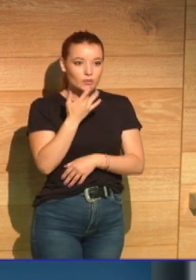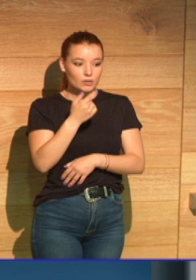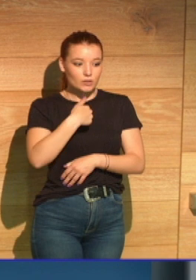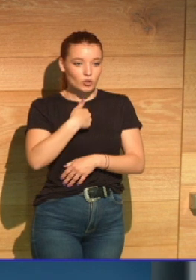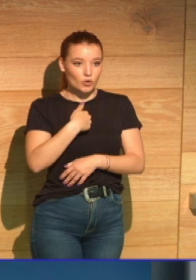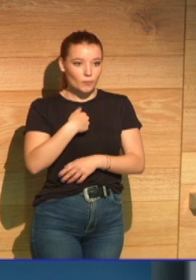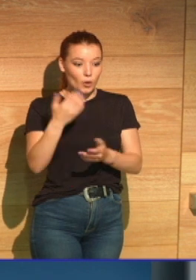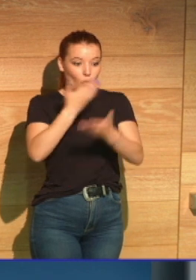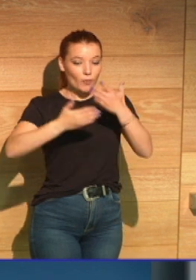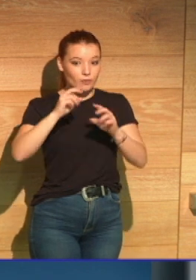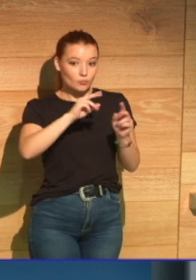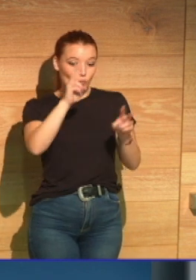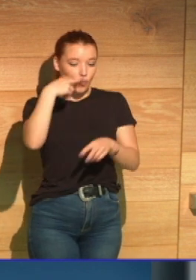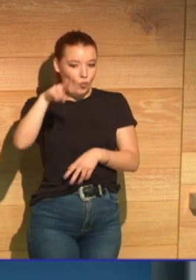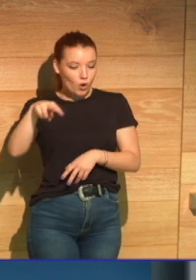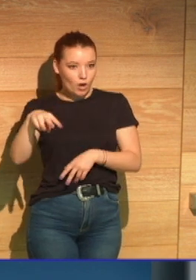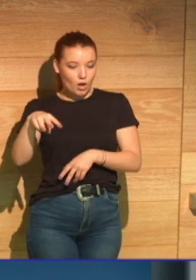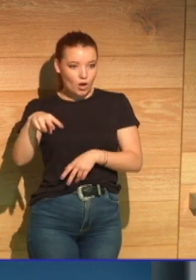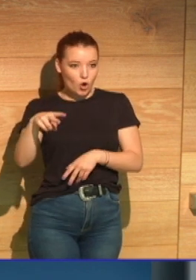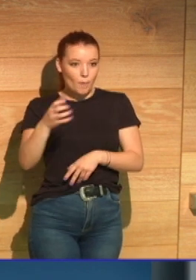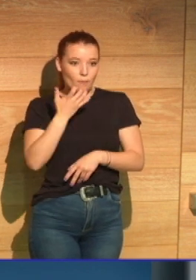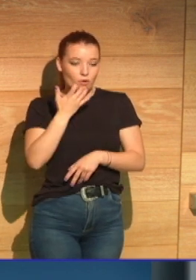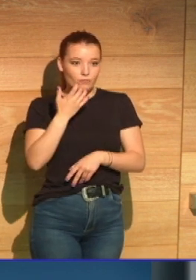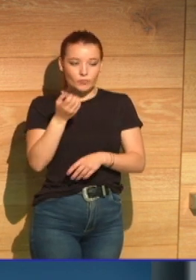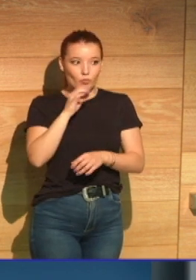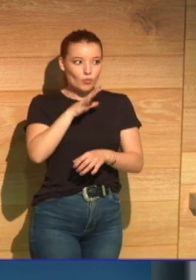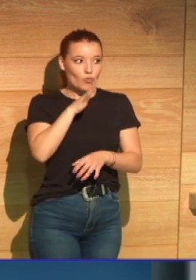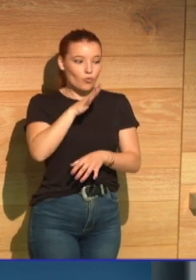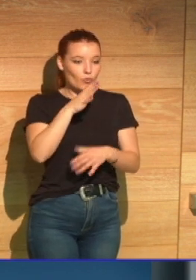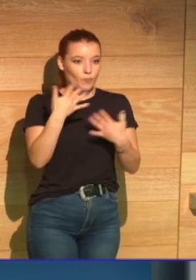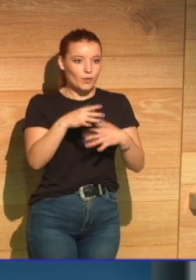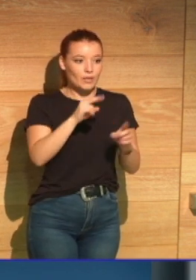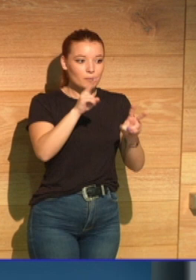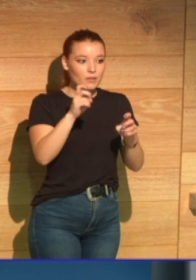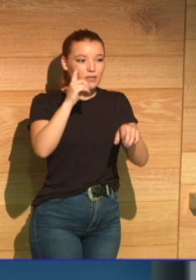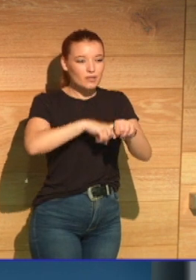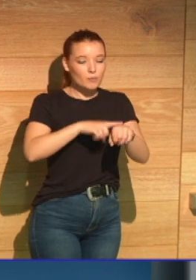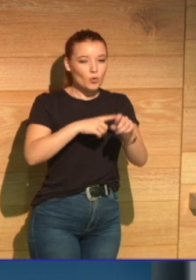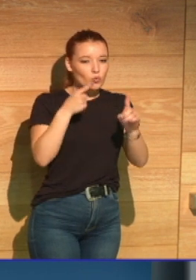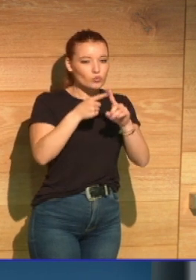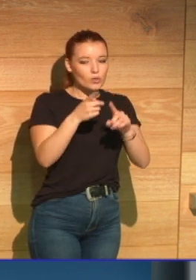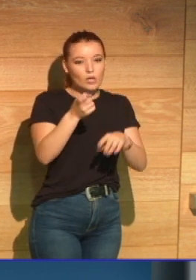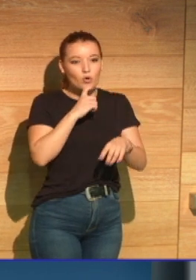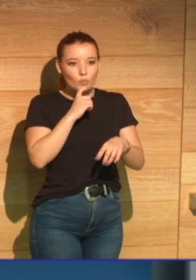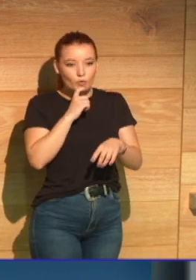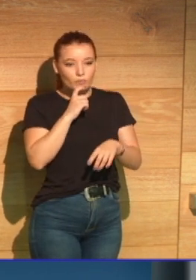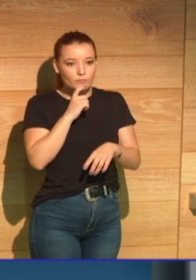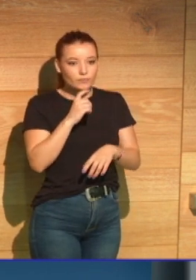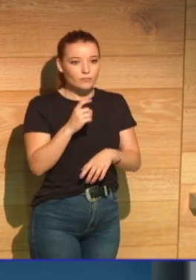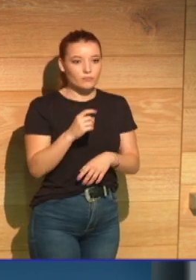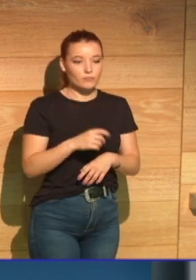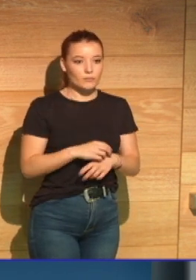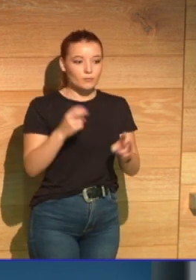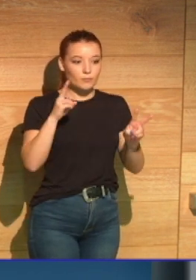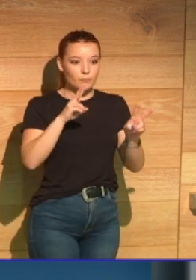colaboradores de museos es abrumador, porque tiene que ver con una manera de entender el tiempo y el uso de la información que no es común a un proceso de los museos. Y